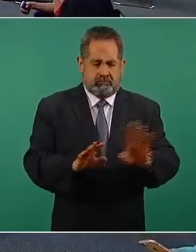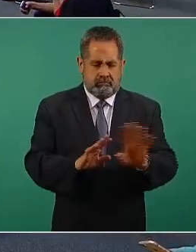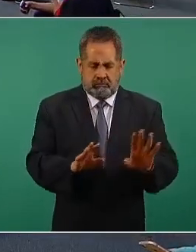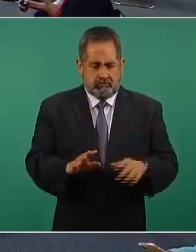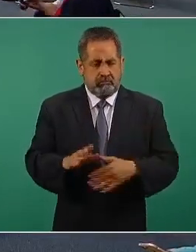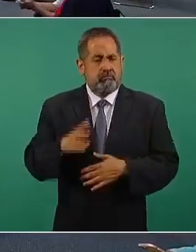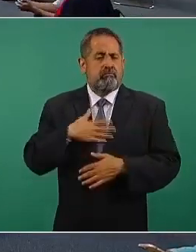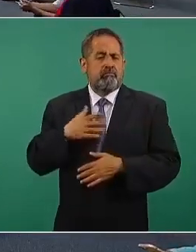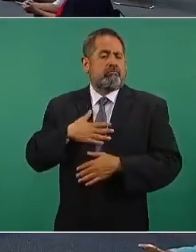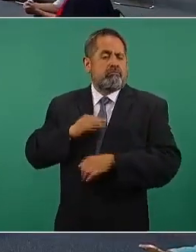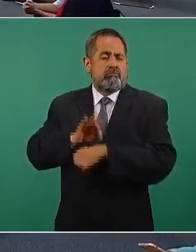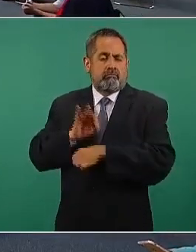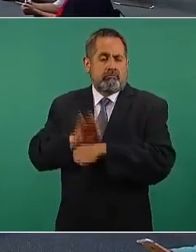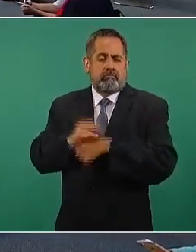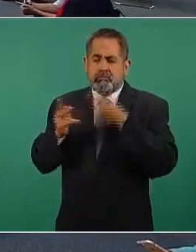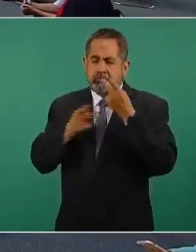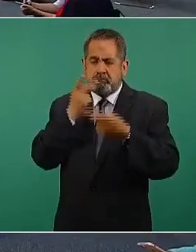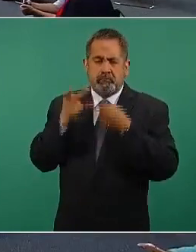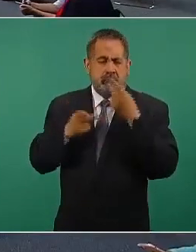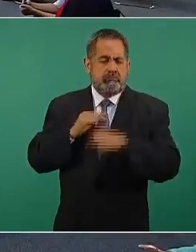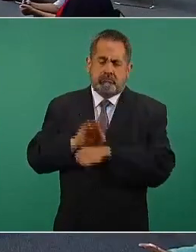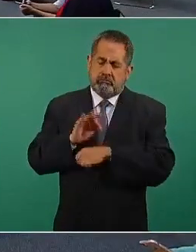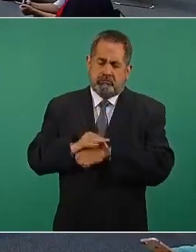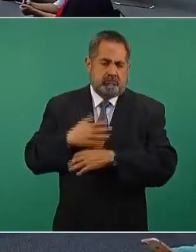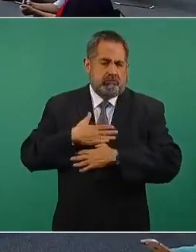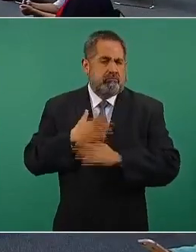más. Y